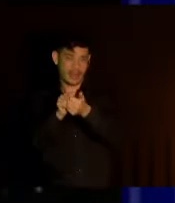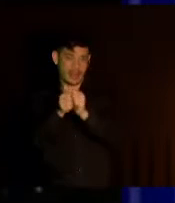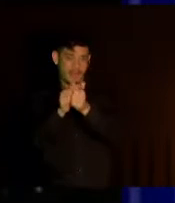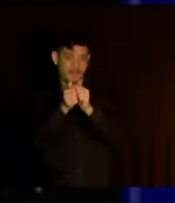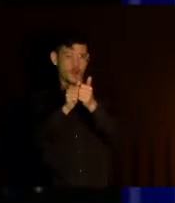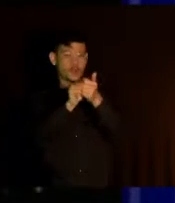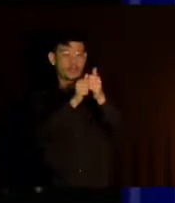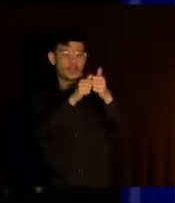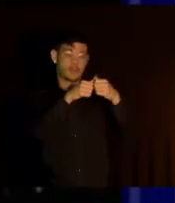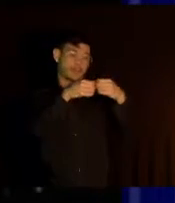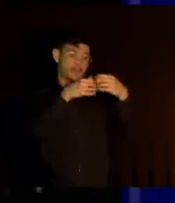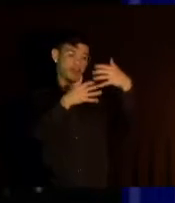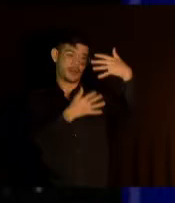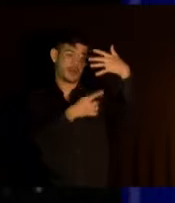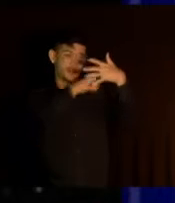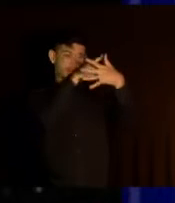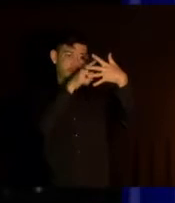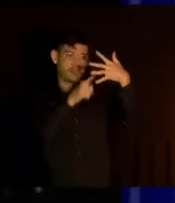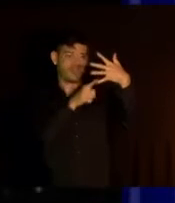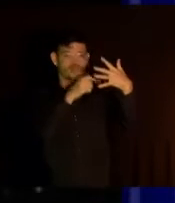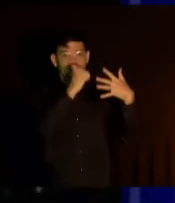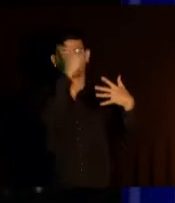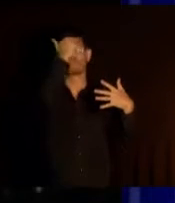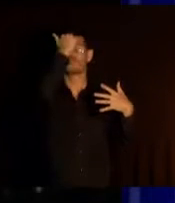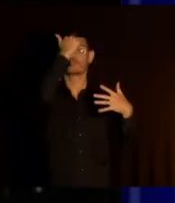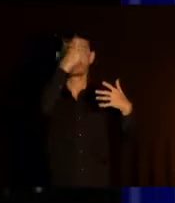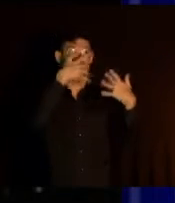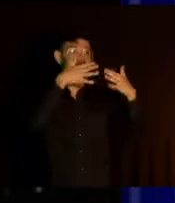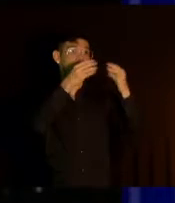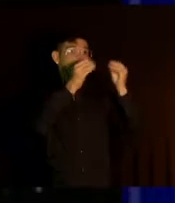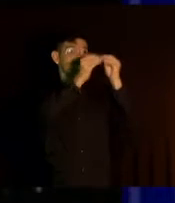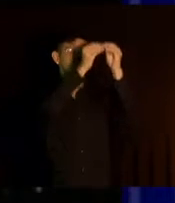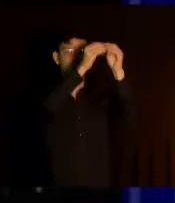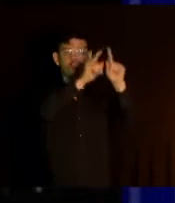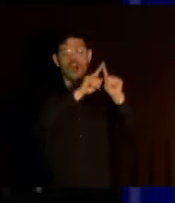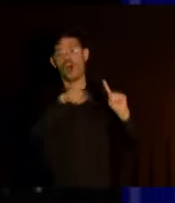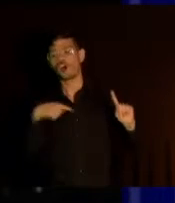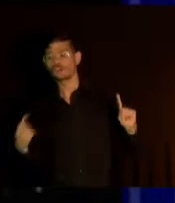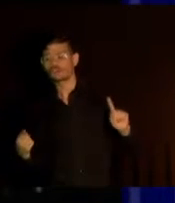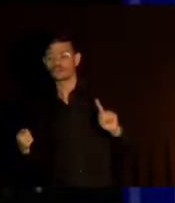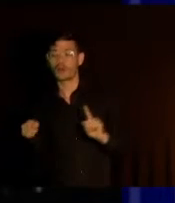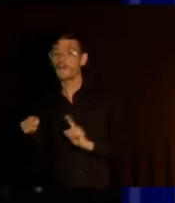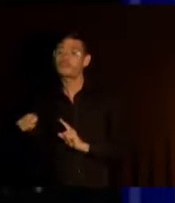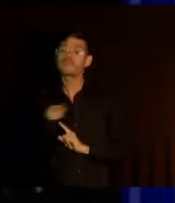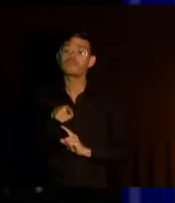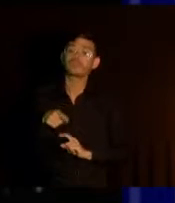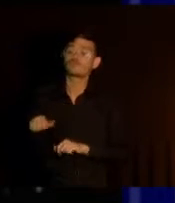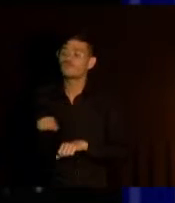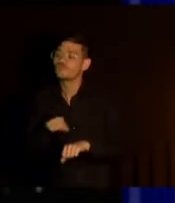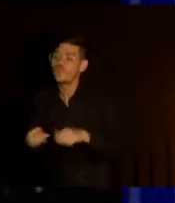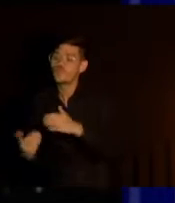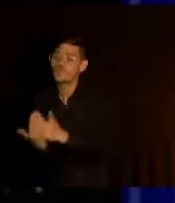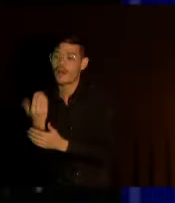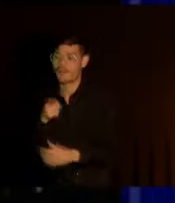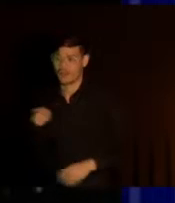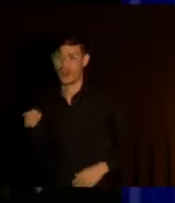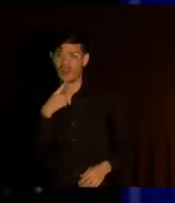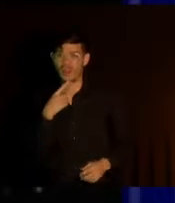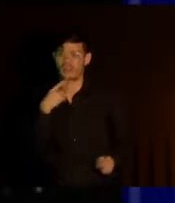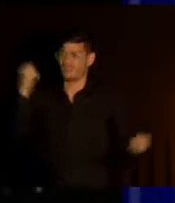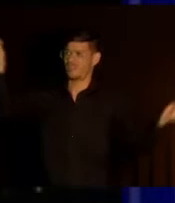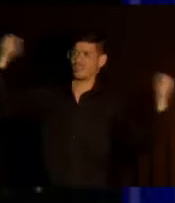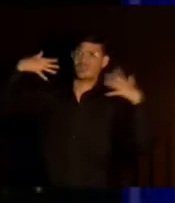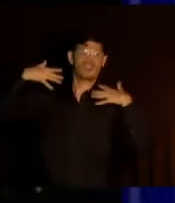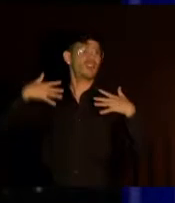que se tienen, que son deportes en desarrollo, que están creciendo, muchas veces manifiestan que están un poco desamparados por